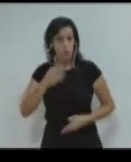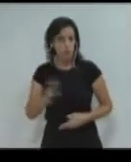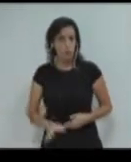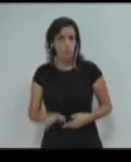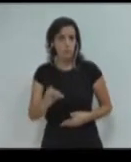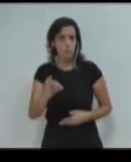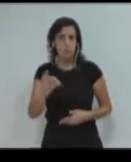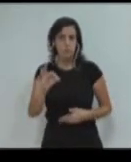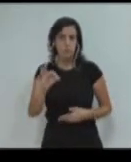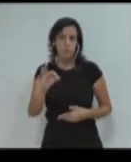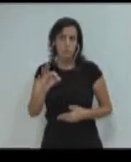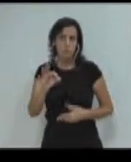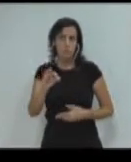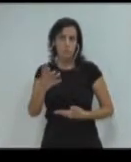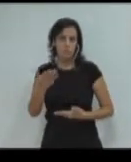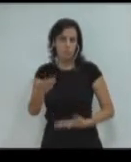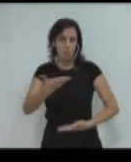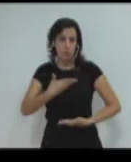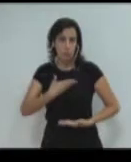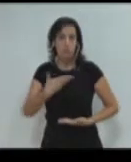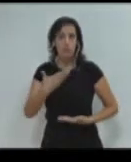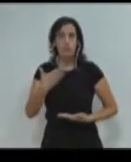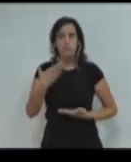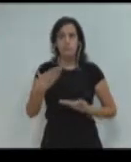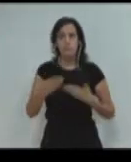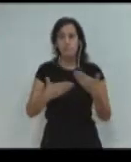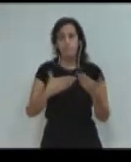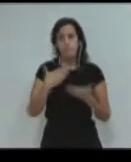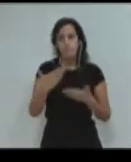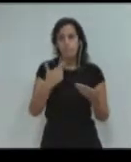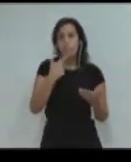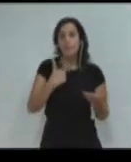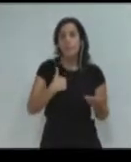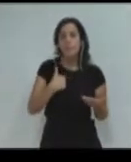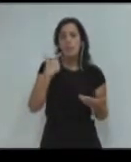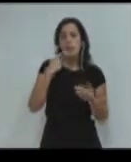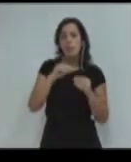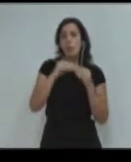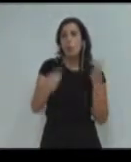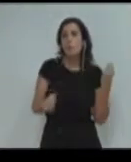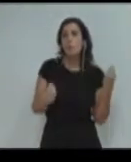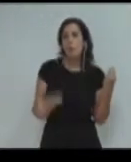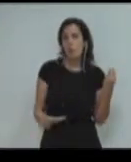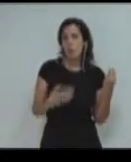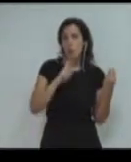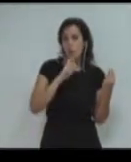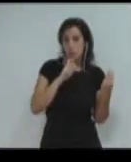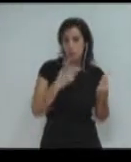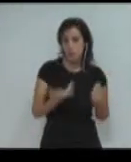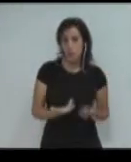a indicar a grandes rasgos a cómo está el documento.